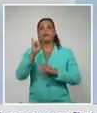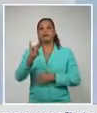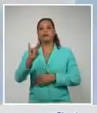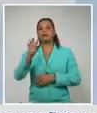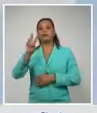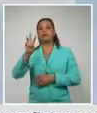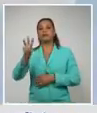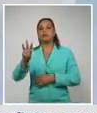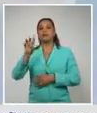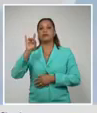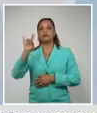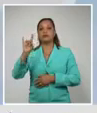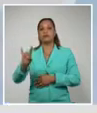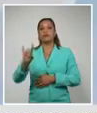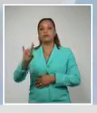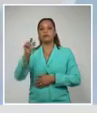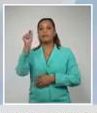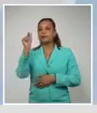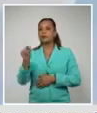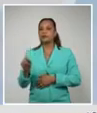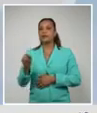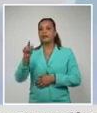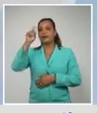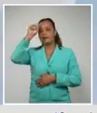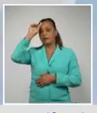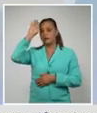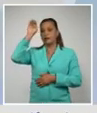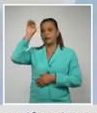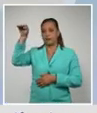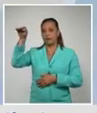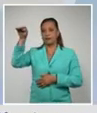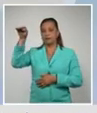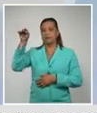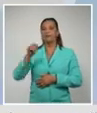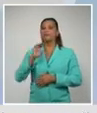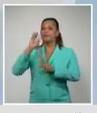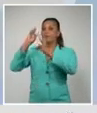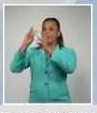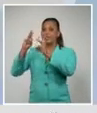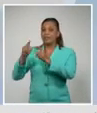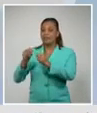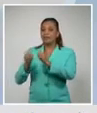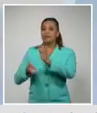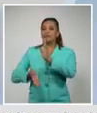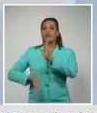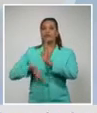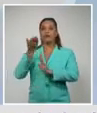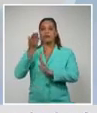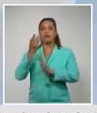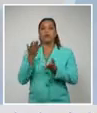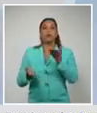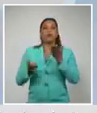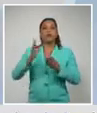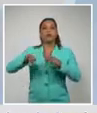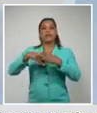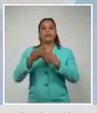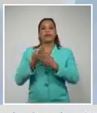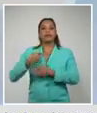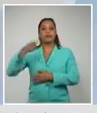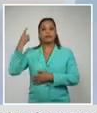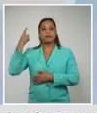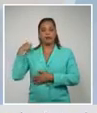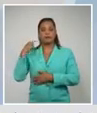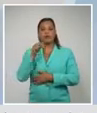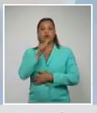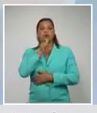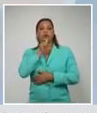24.939 pacientes ingresados, cifras todas superiores a las del día de ayer,